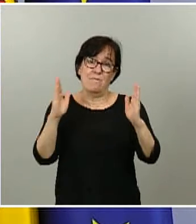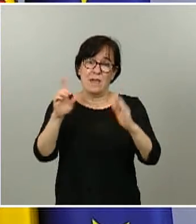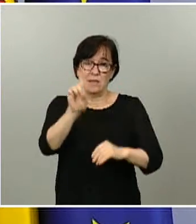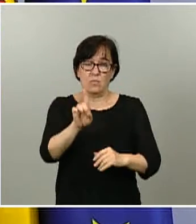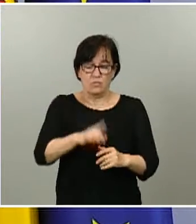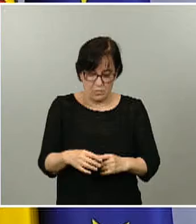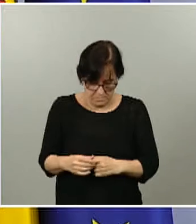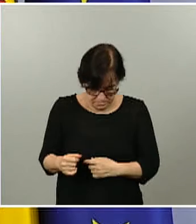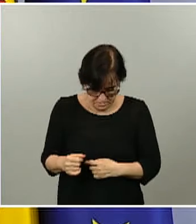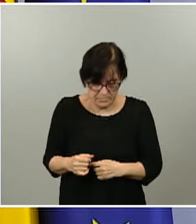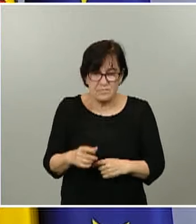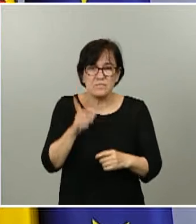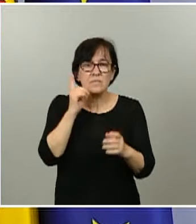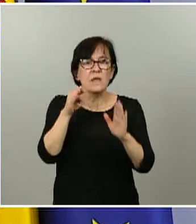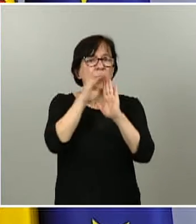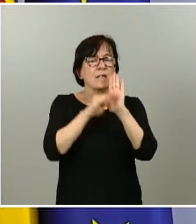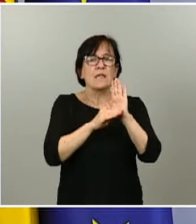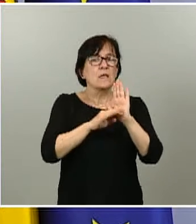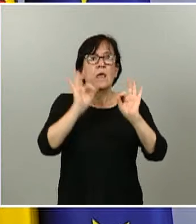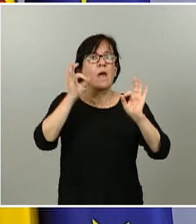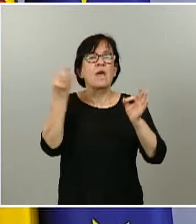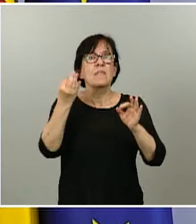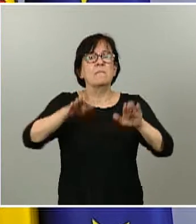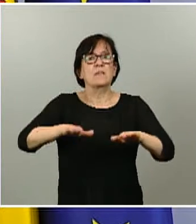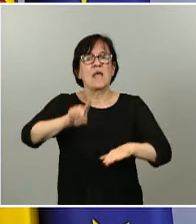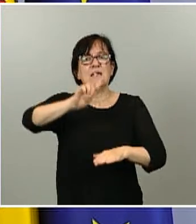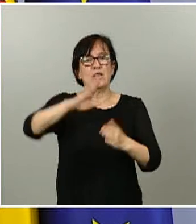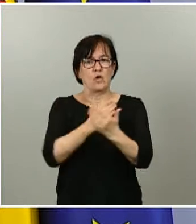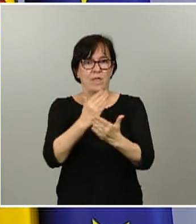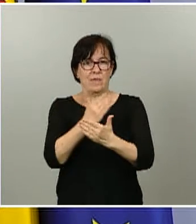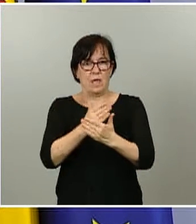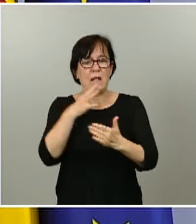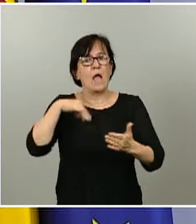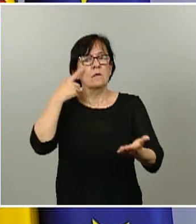principio el criterio es permanecer 14 días en cada una de las fases para poder valorar justamente